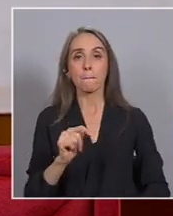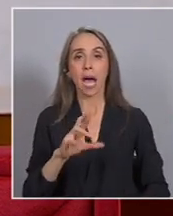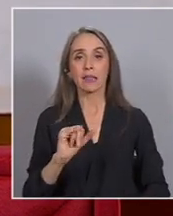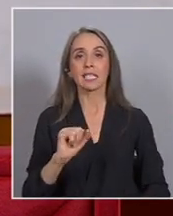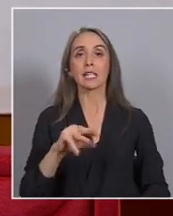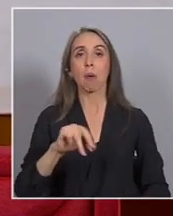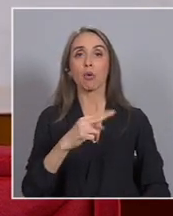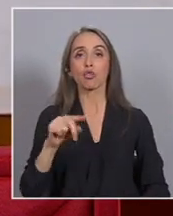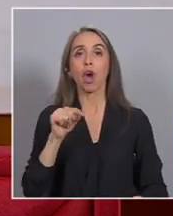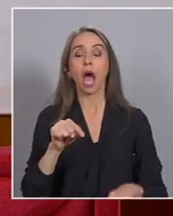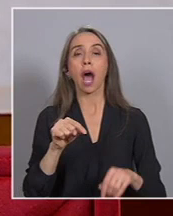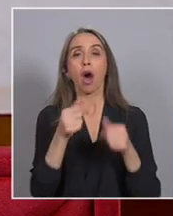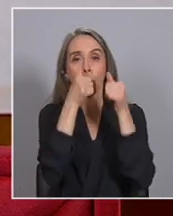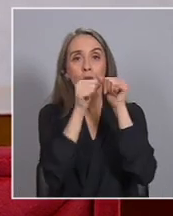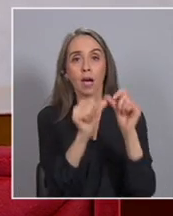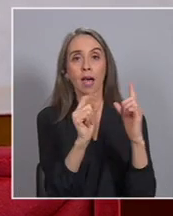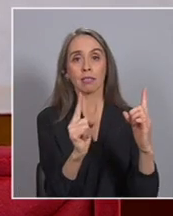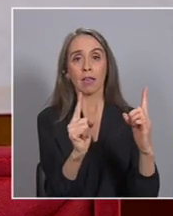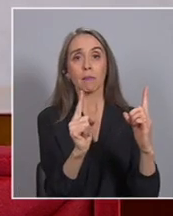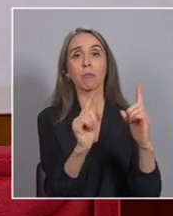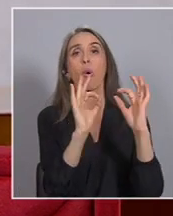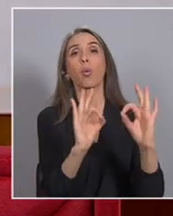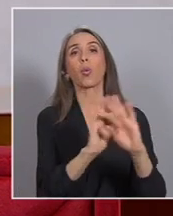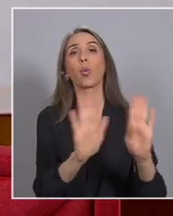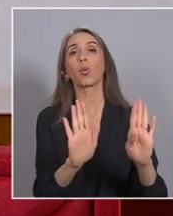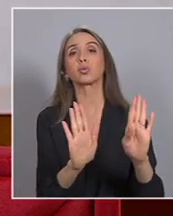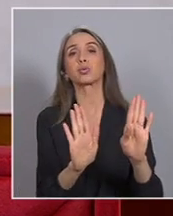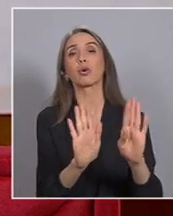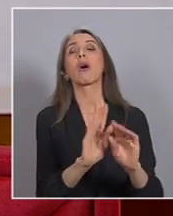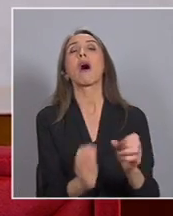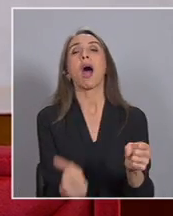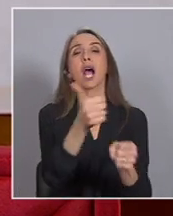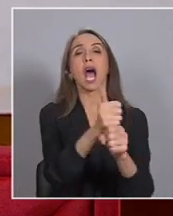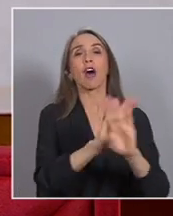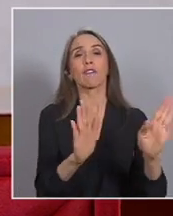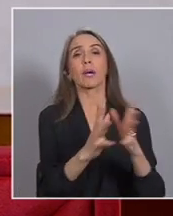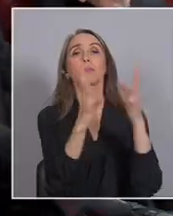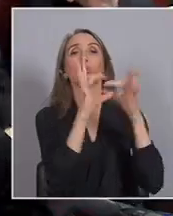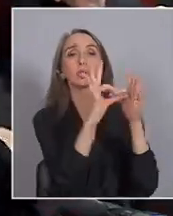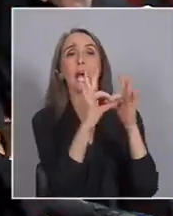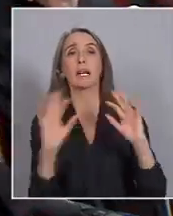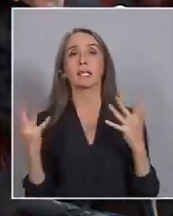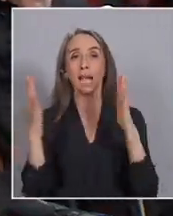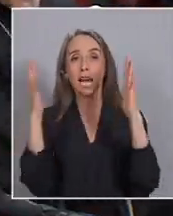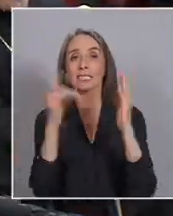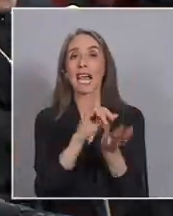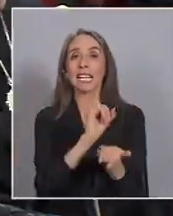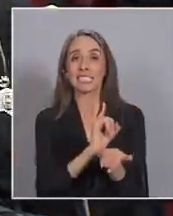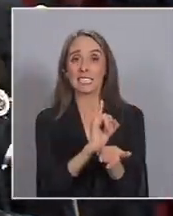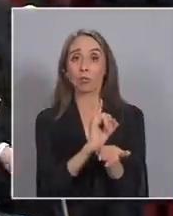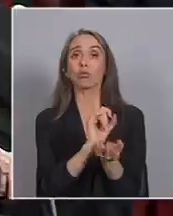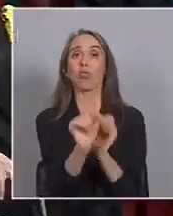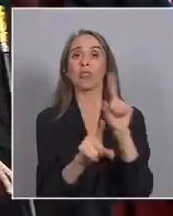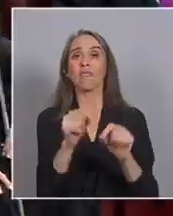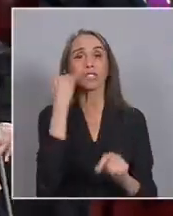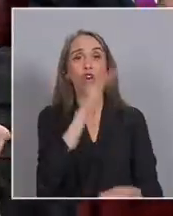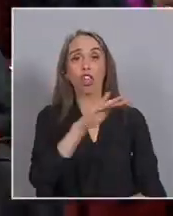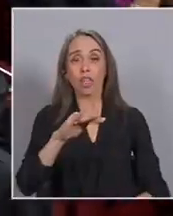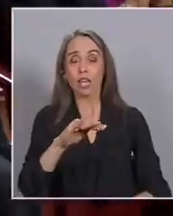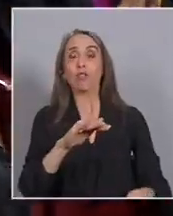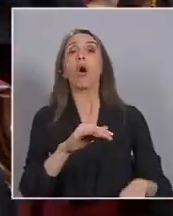hoy cumple su periodo y deja su cargo. Muchas gracias por su labor en levantar una institución,